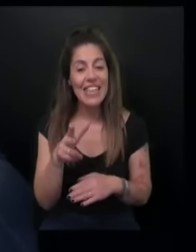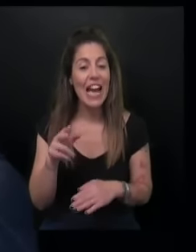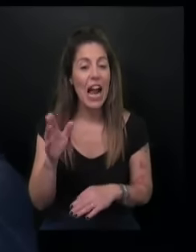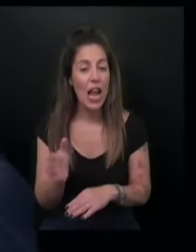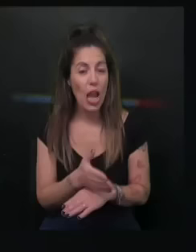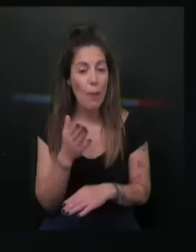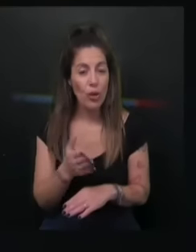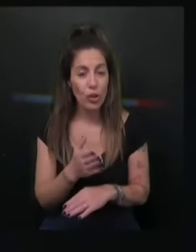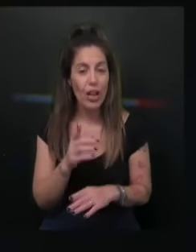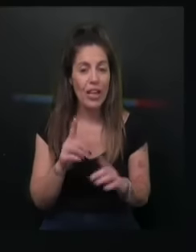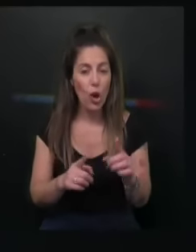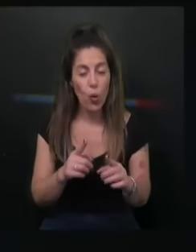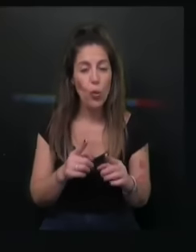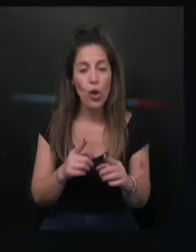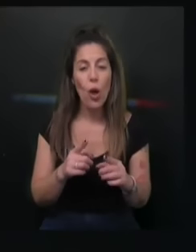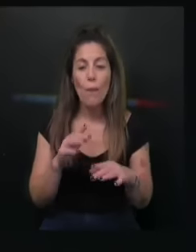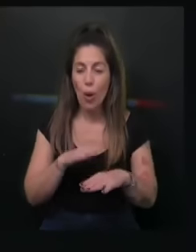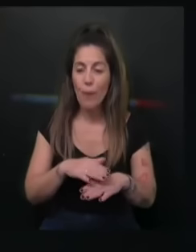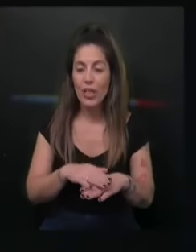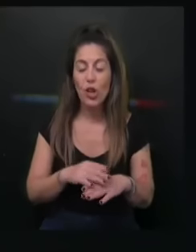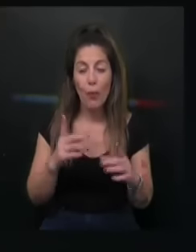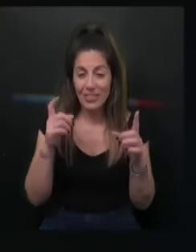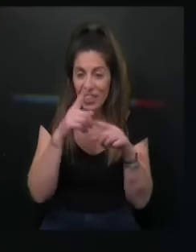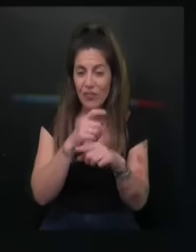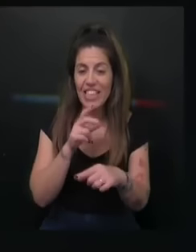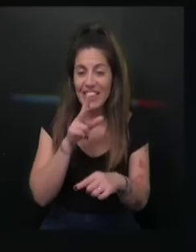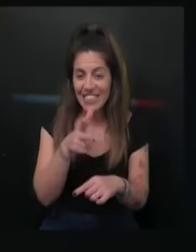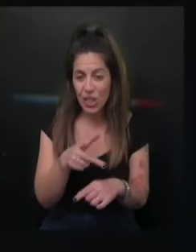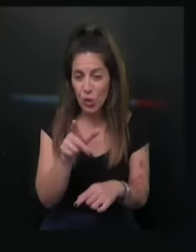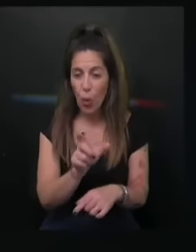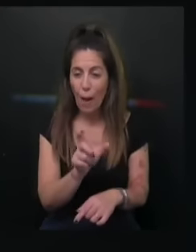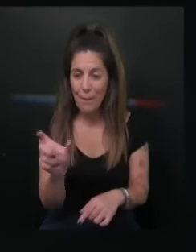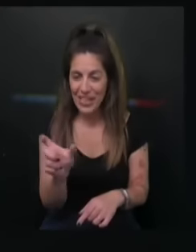voy a equivocar Me va a costar decirlo por ahora lo he dicho bien